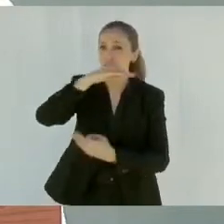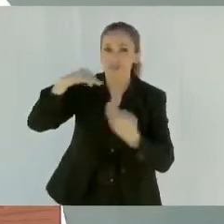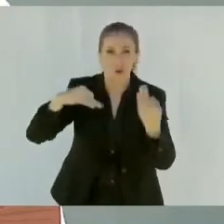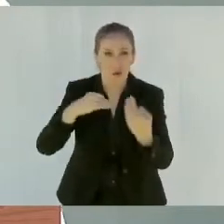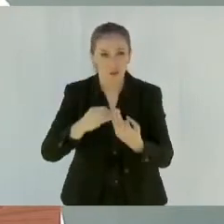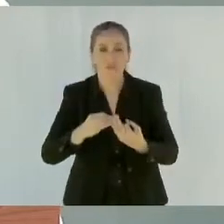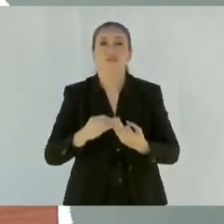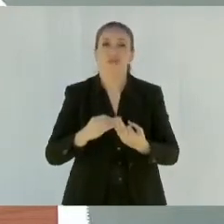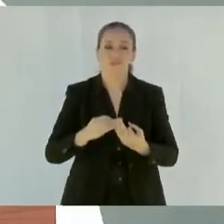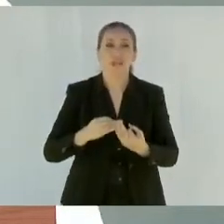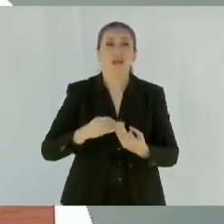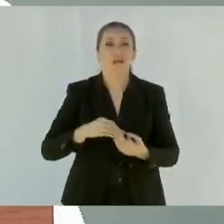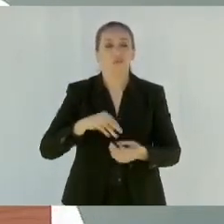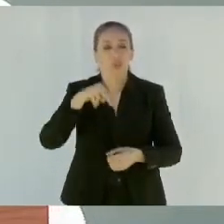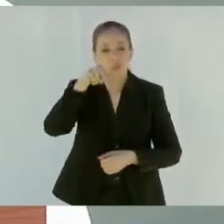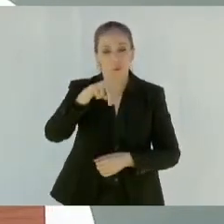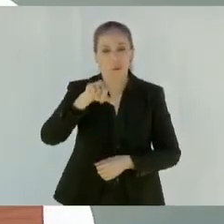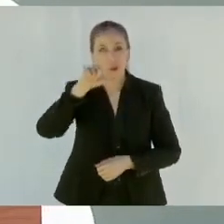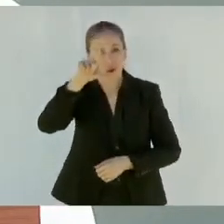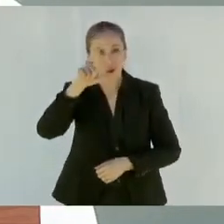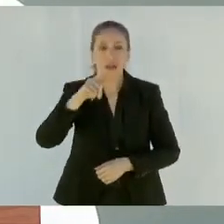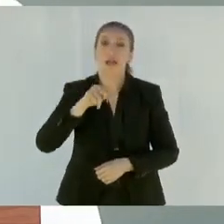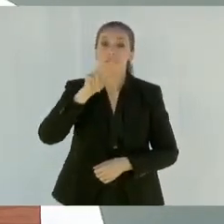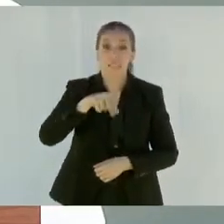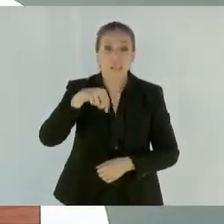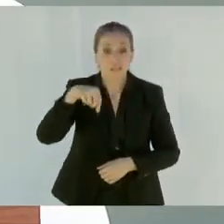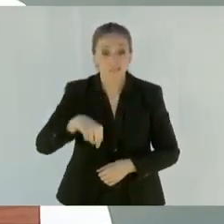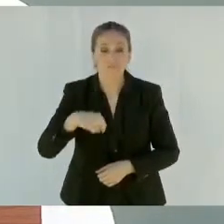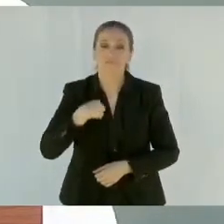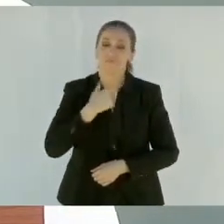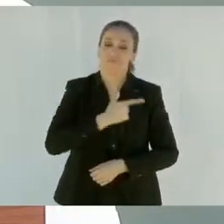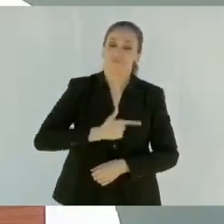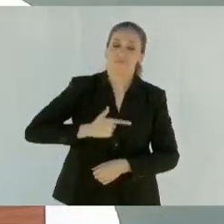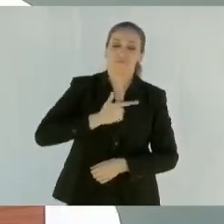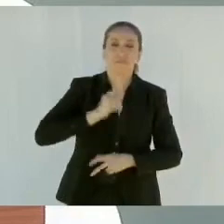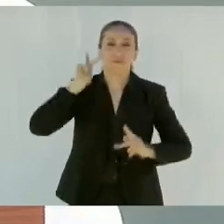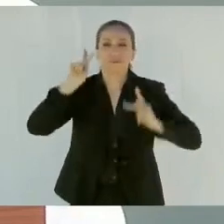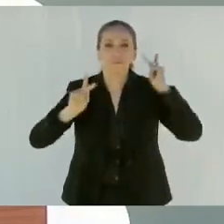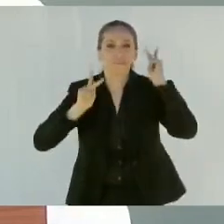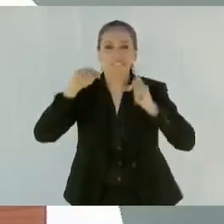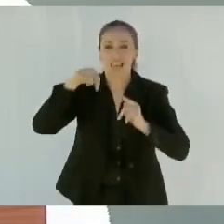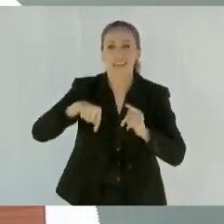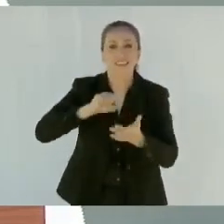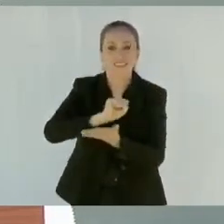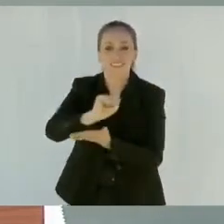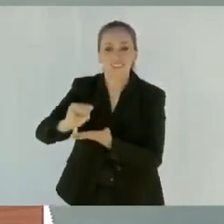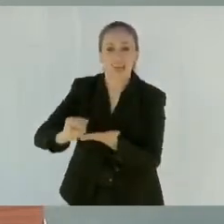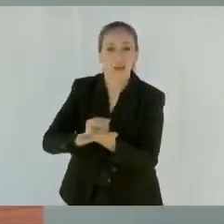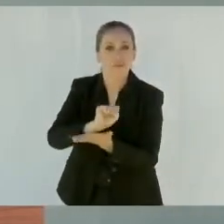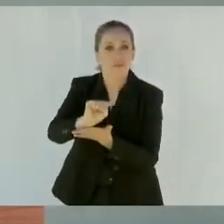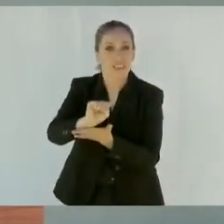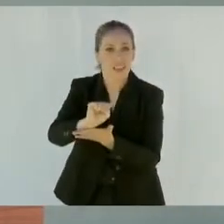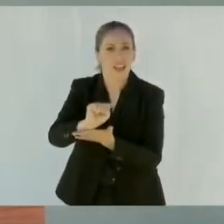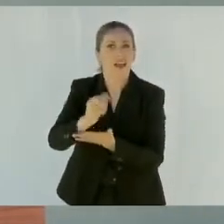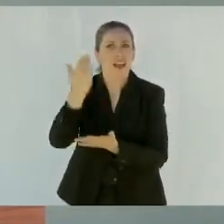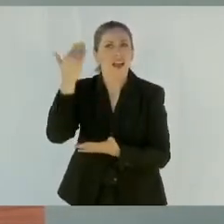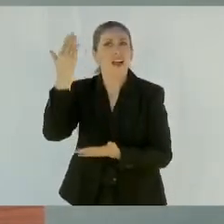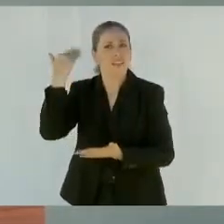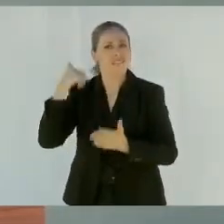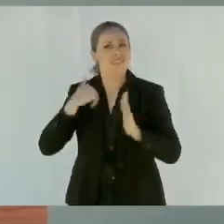de nuevo en Sabinas. He visitado este municipio varias